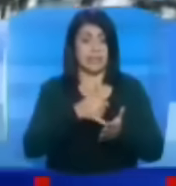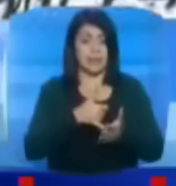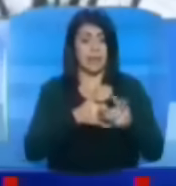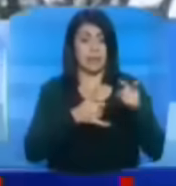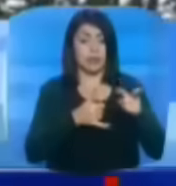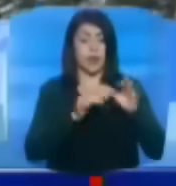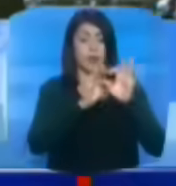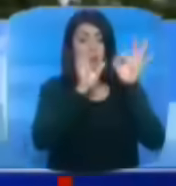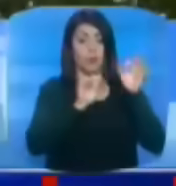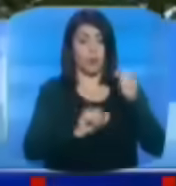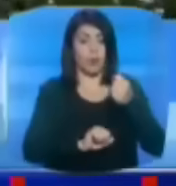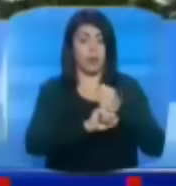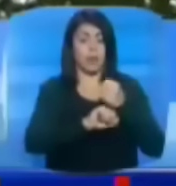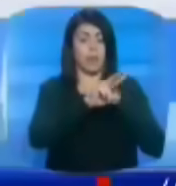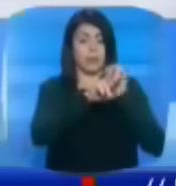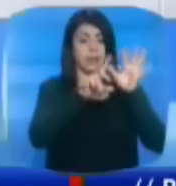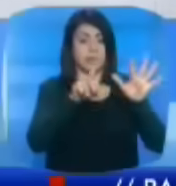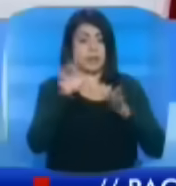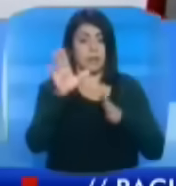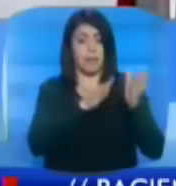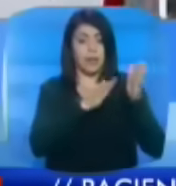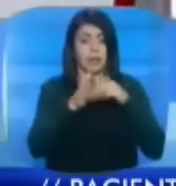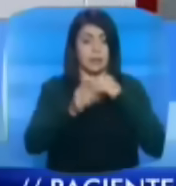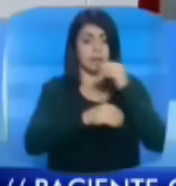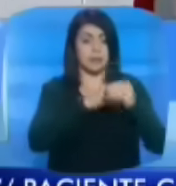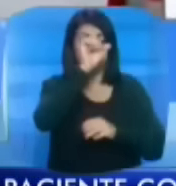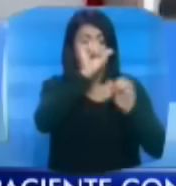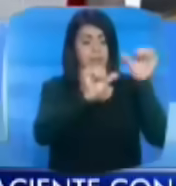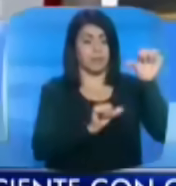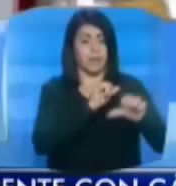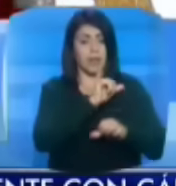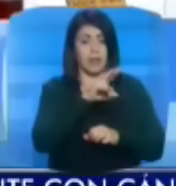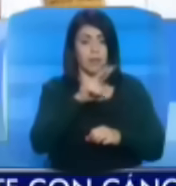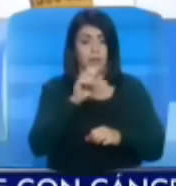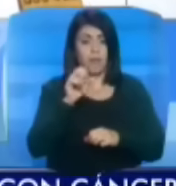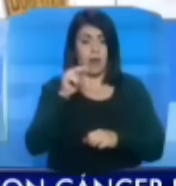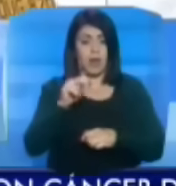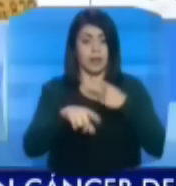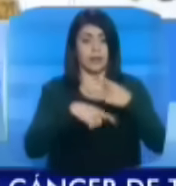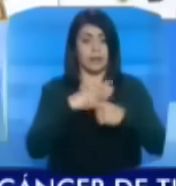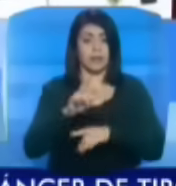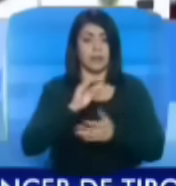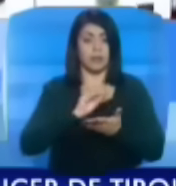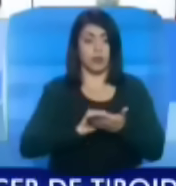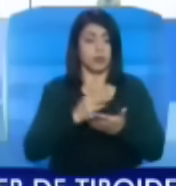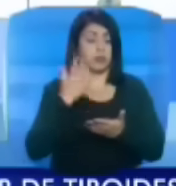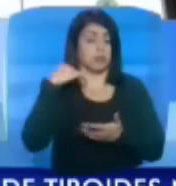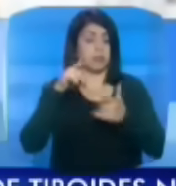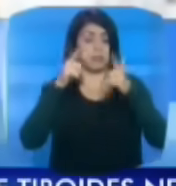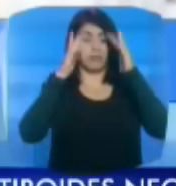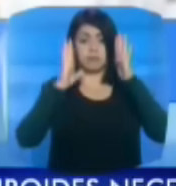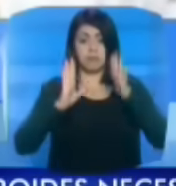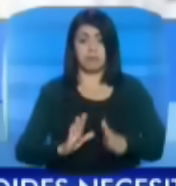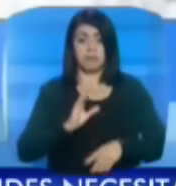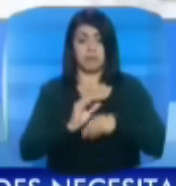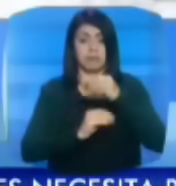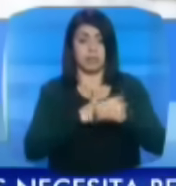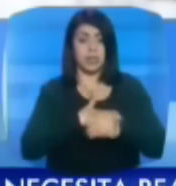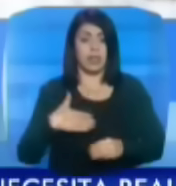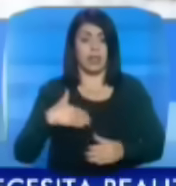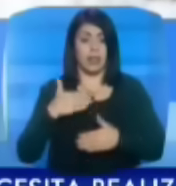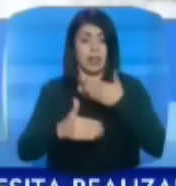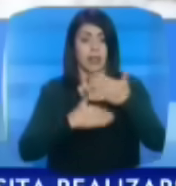la estructura 26 de marzo, que es liderada por alias Iván Mordicó, quien, según las autoridades,